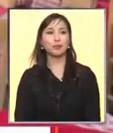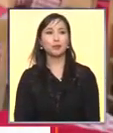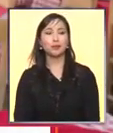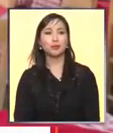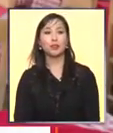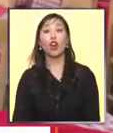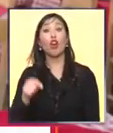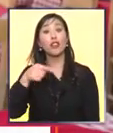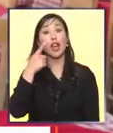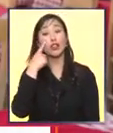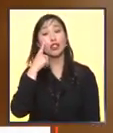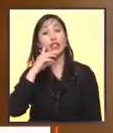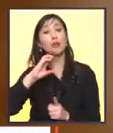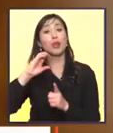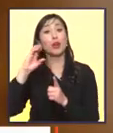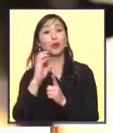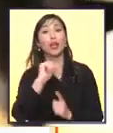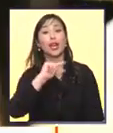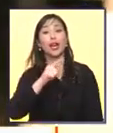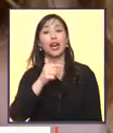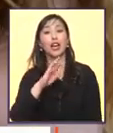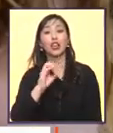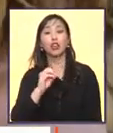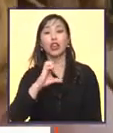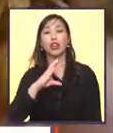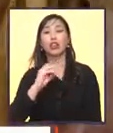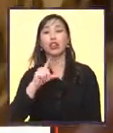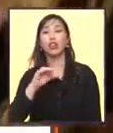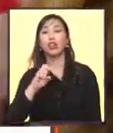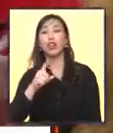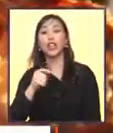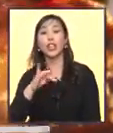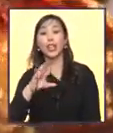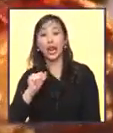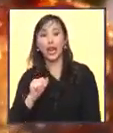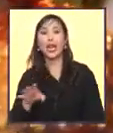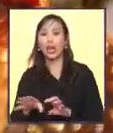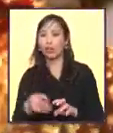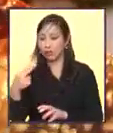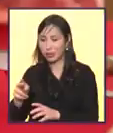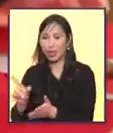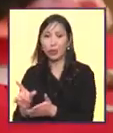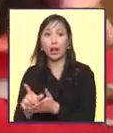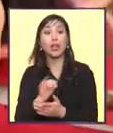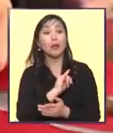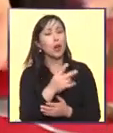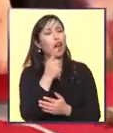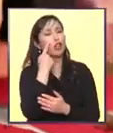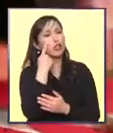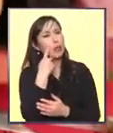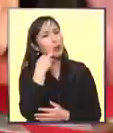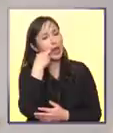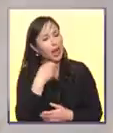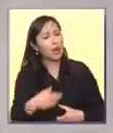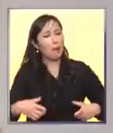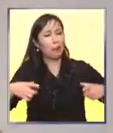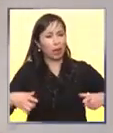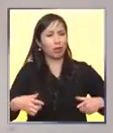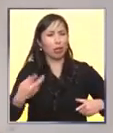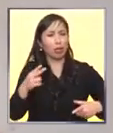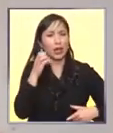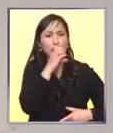Hoy conocimos la cultura agroecológica y los productos 100% artesanales del mercado de origen. Y luego conocimos las carnes y platos contundentes y campestres